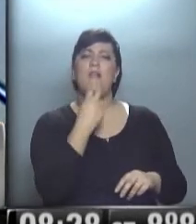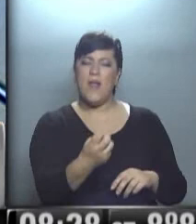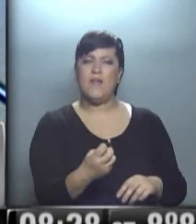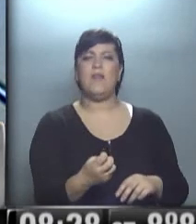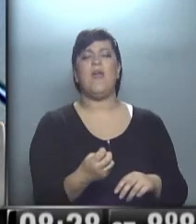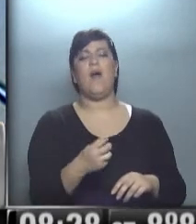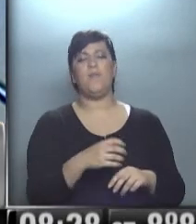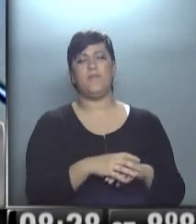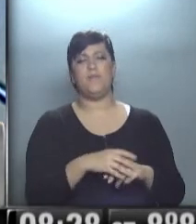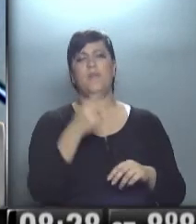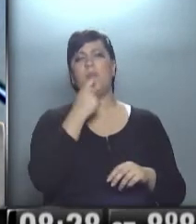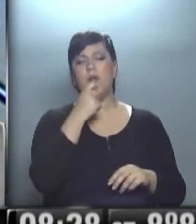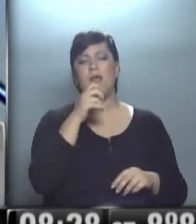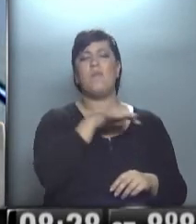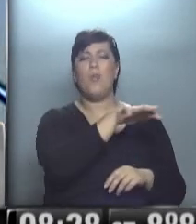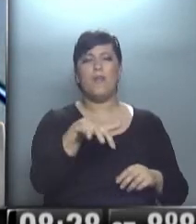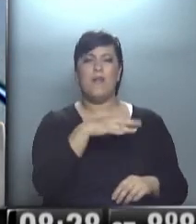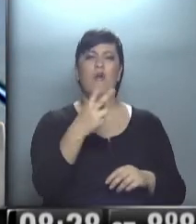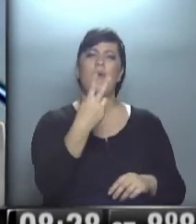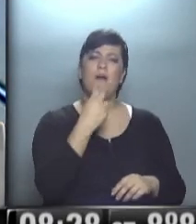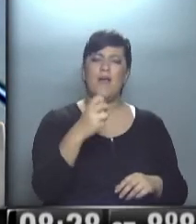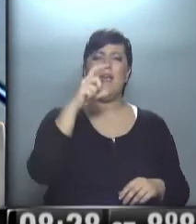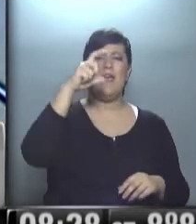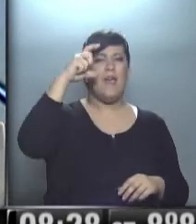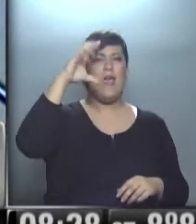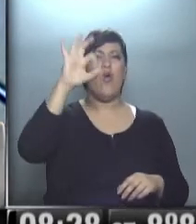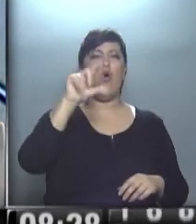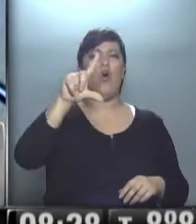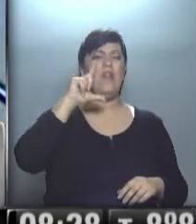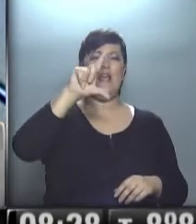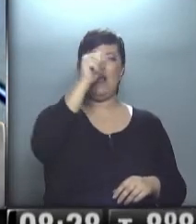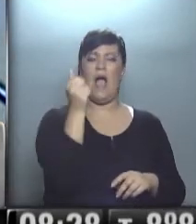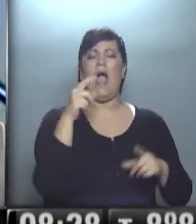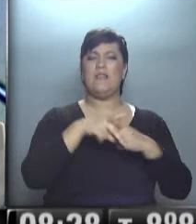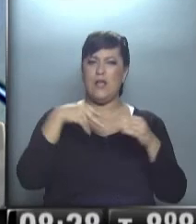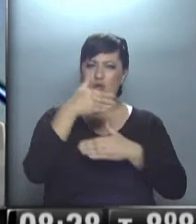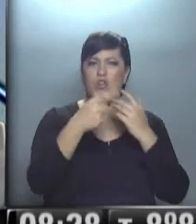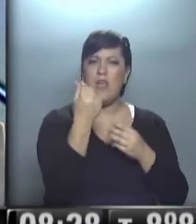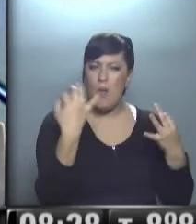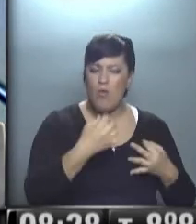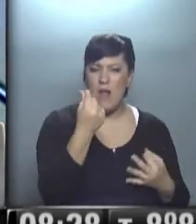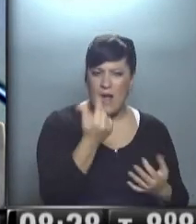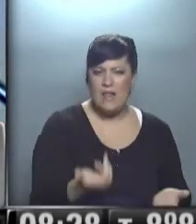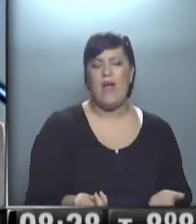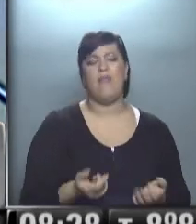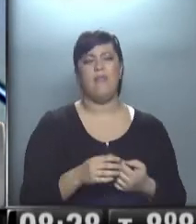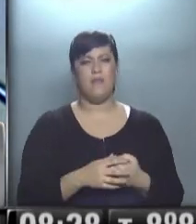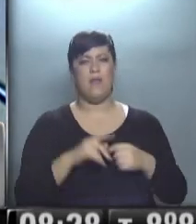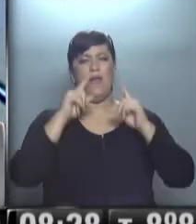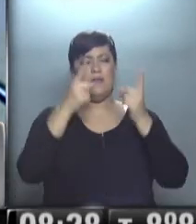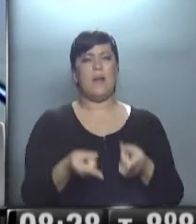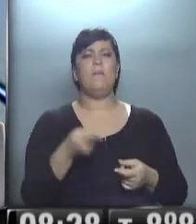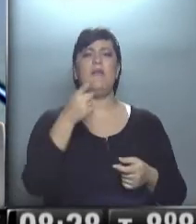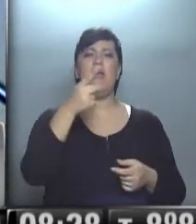ejemplo plataforma de producción de energía eólica con tecnología de buena calidad también argentina